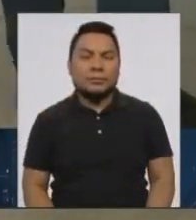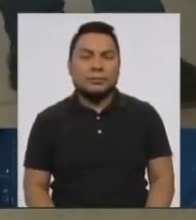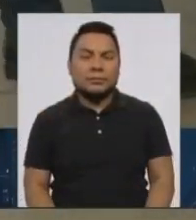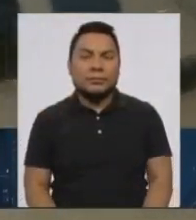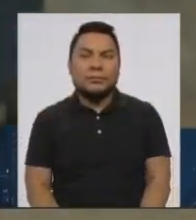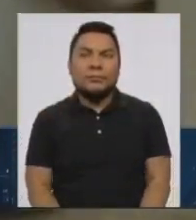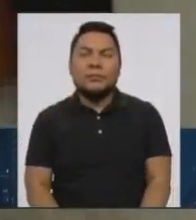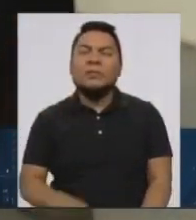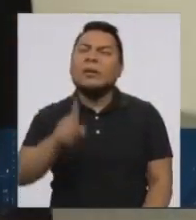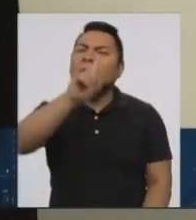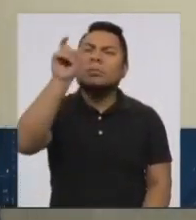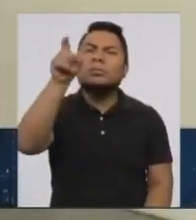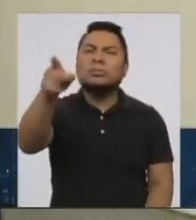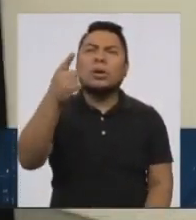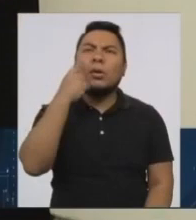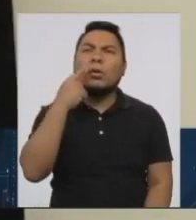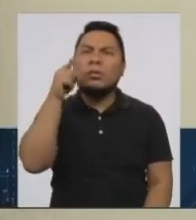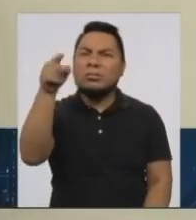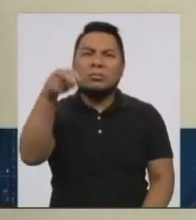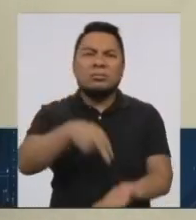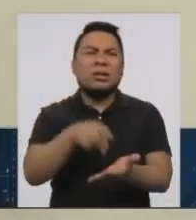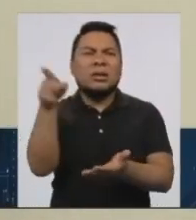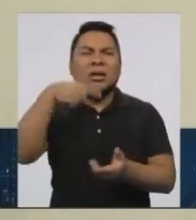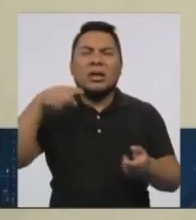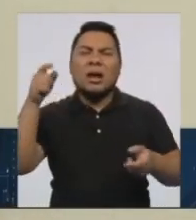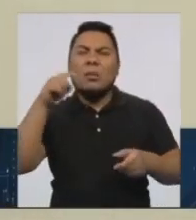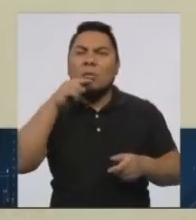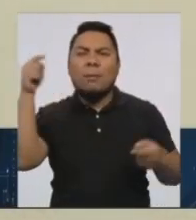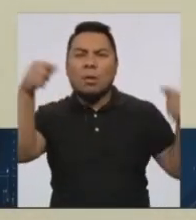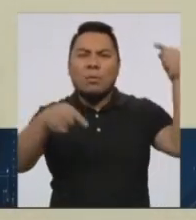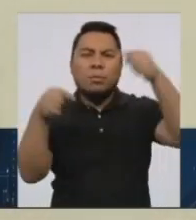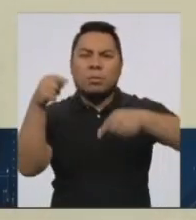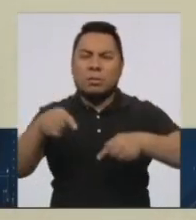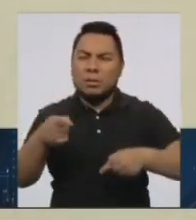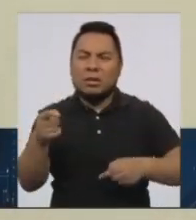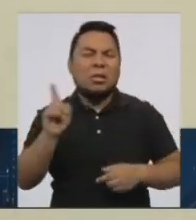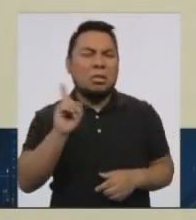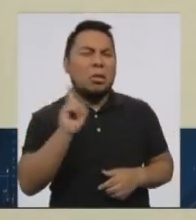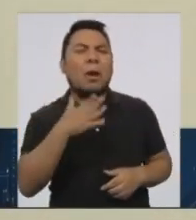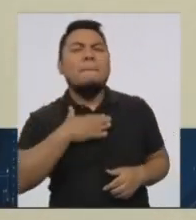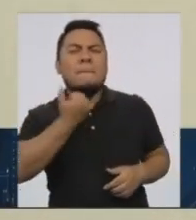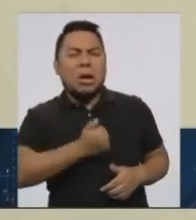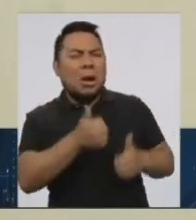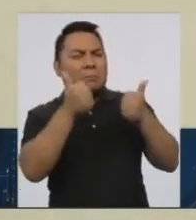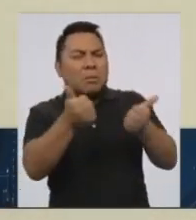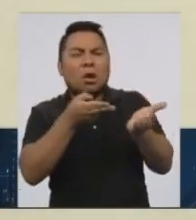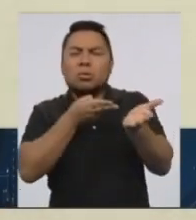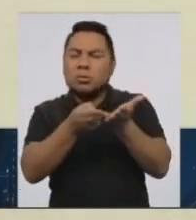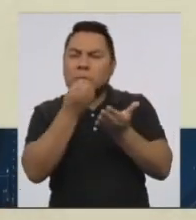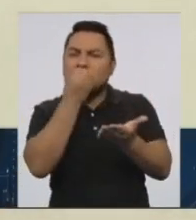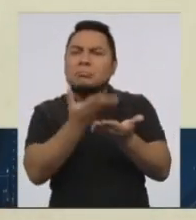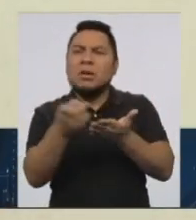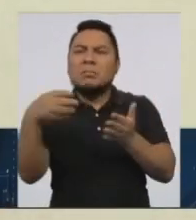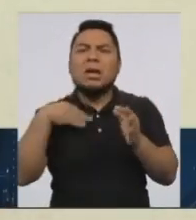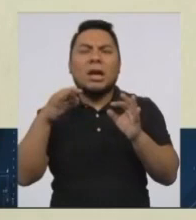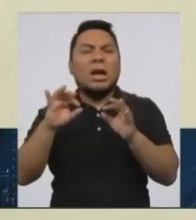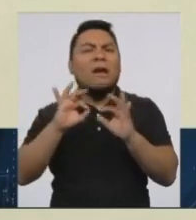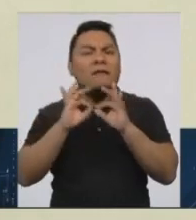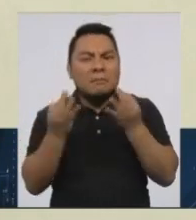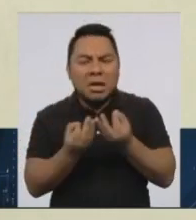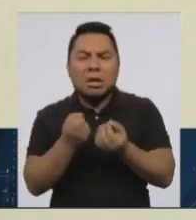se retire. Pero su hijo no es nada de lo que lo están acusando. Nada, señor. No es un acosador su hijo. No es un acosador. ¿Ya? Es un chico, es un hijo de familia,